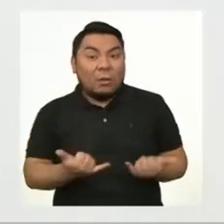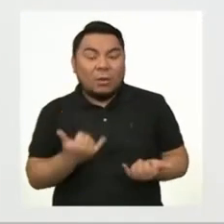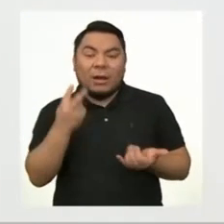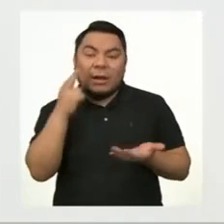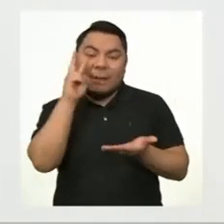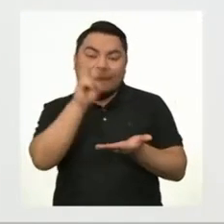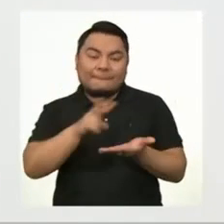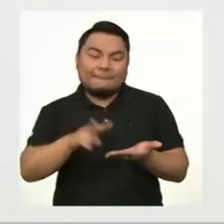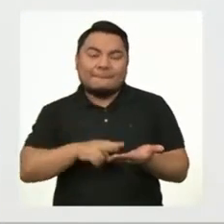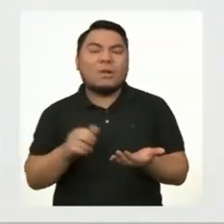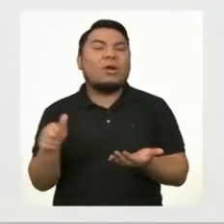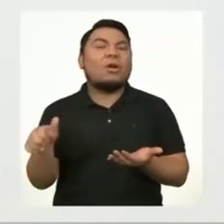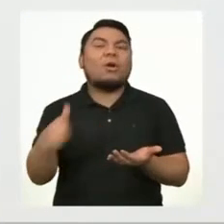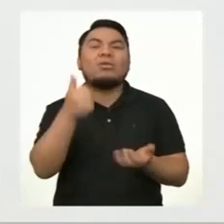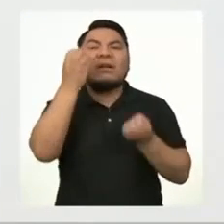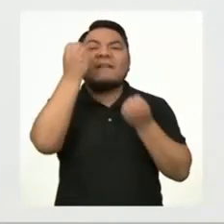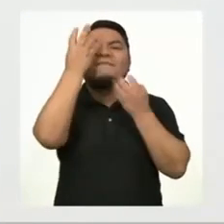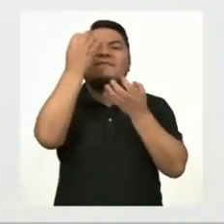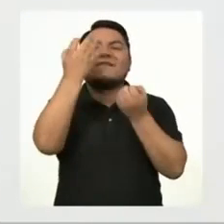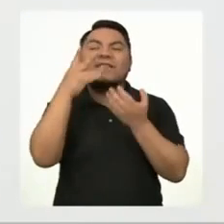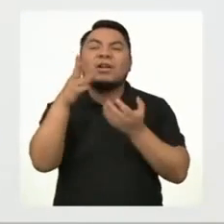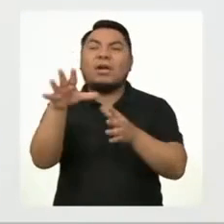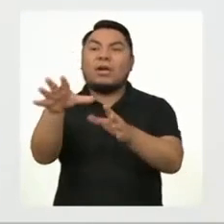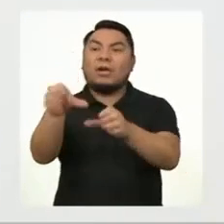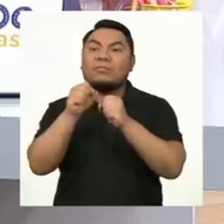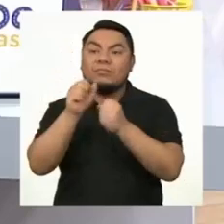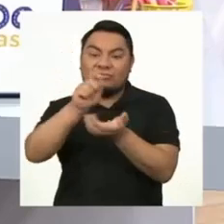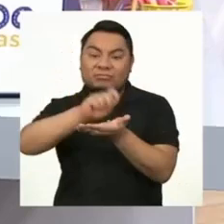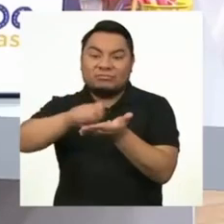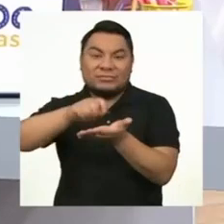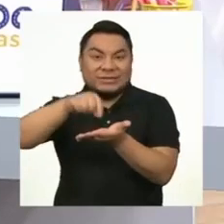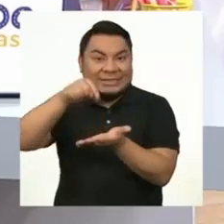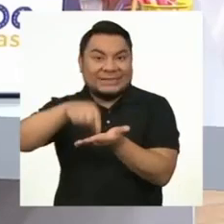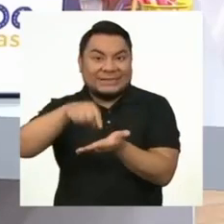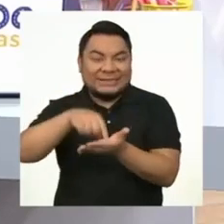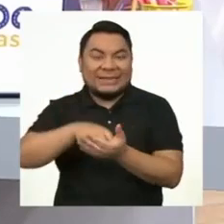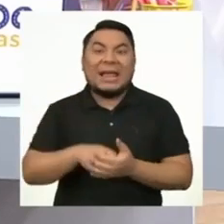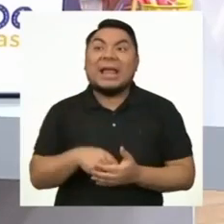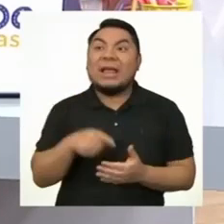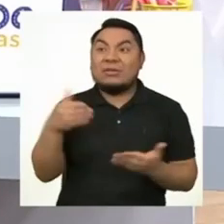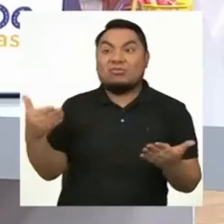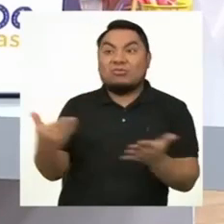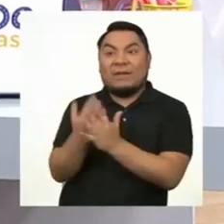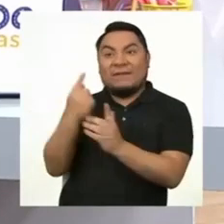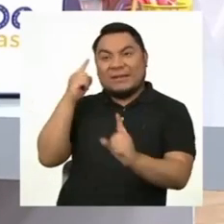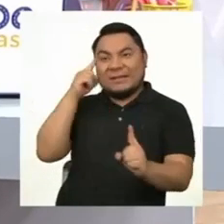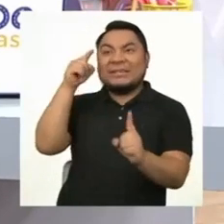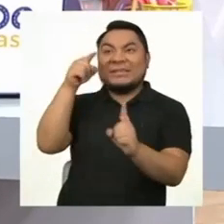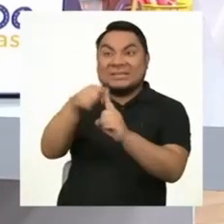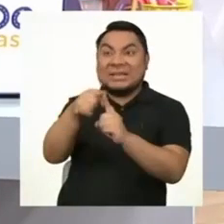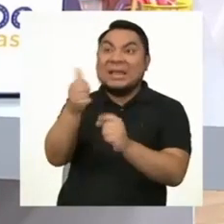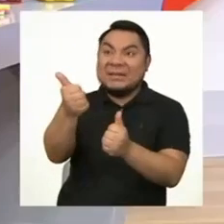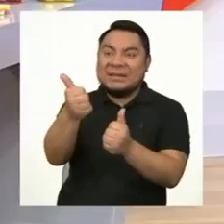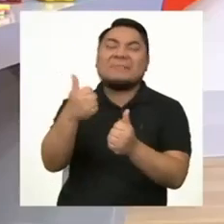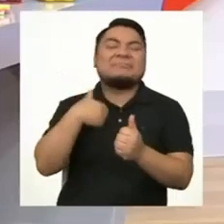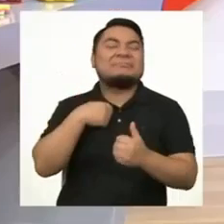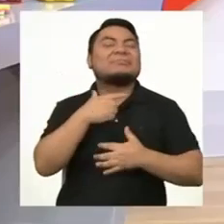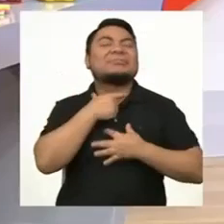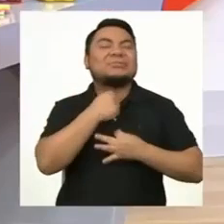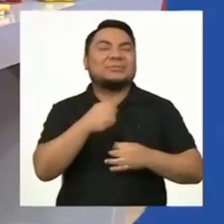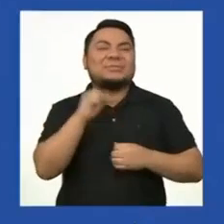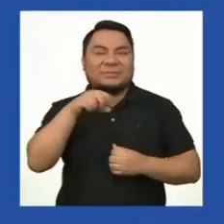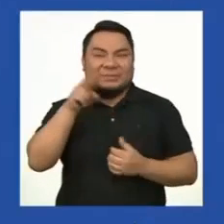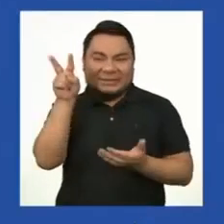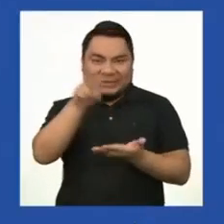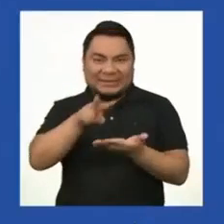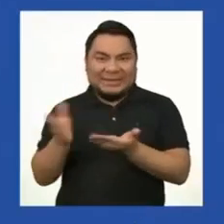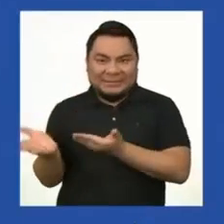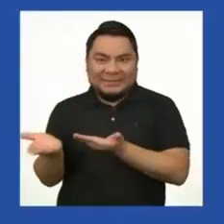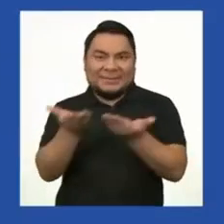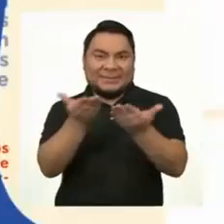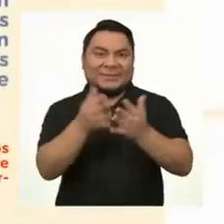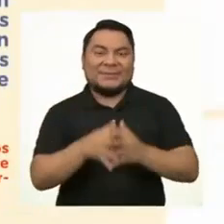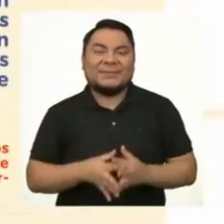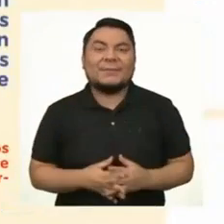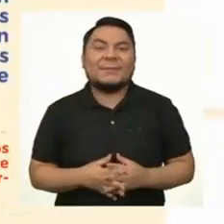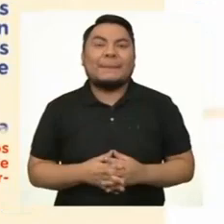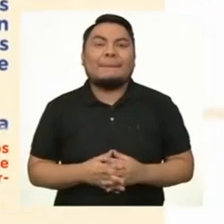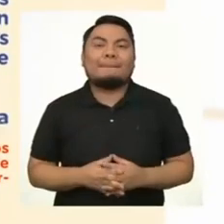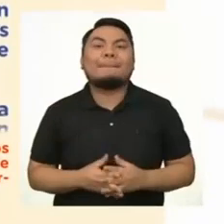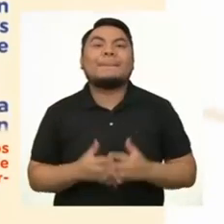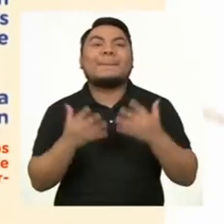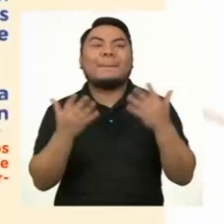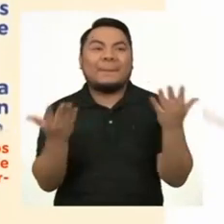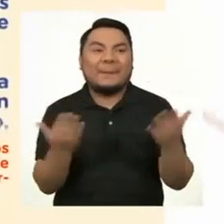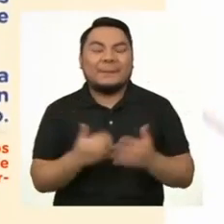de organizar la información que se obtiene del texto. Un nuevo desafío. Me encanta. Vamos con el texto. A